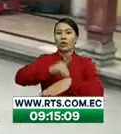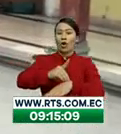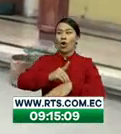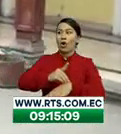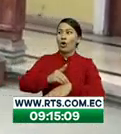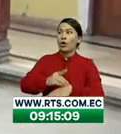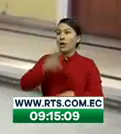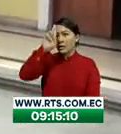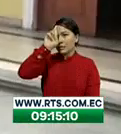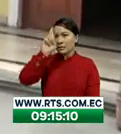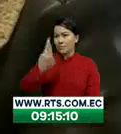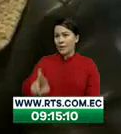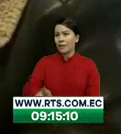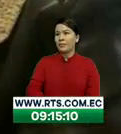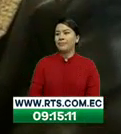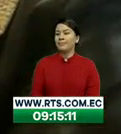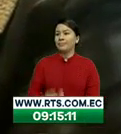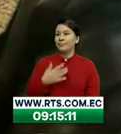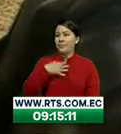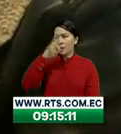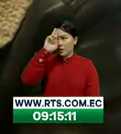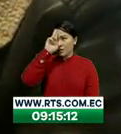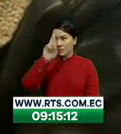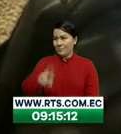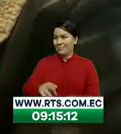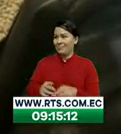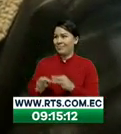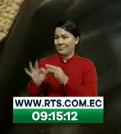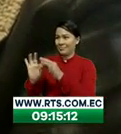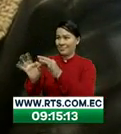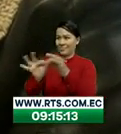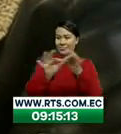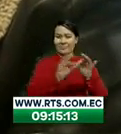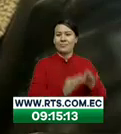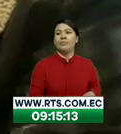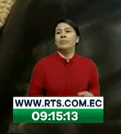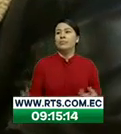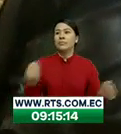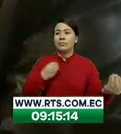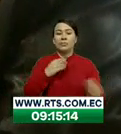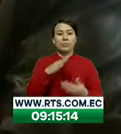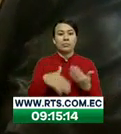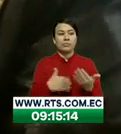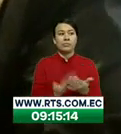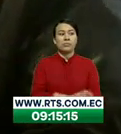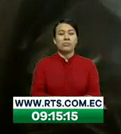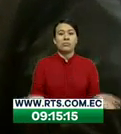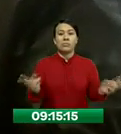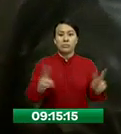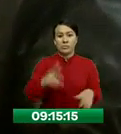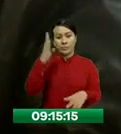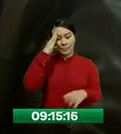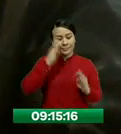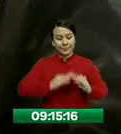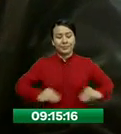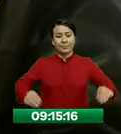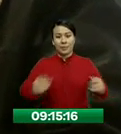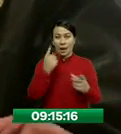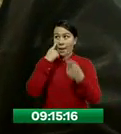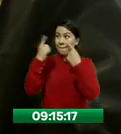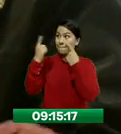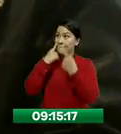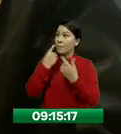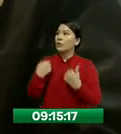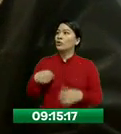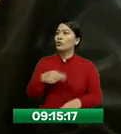Por respeto, por dignidad a nuestra gente, a quienes ocupan las instalaciones de ordenamiento territorial, de donde son las imágenes,